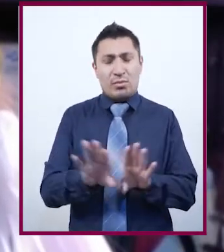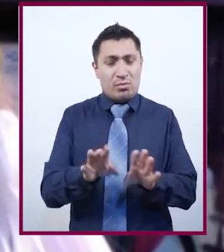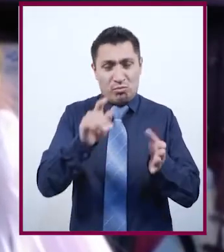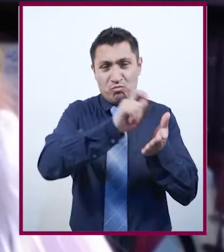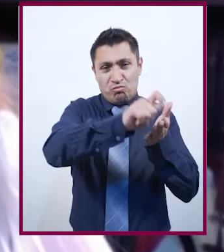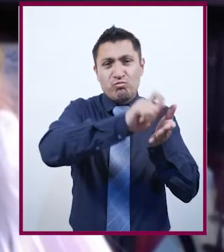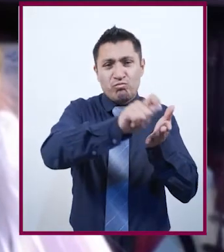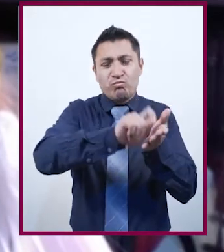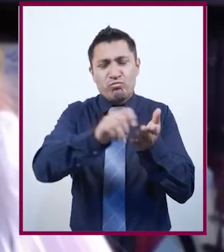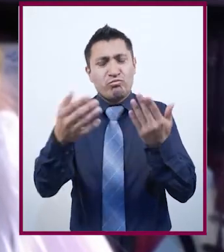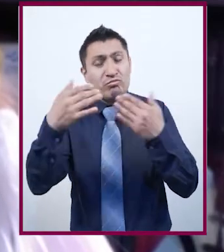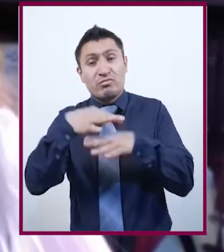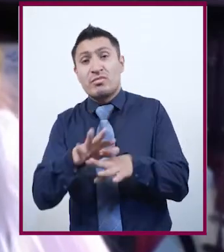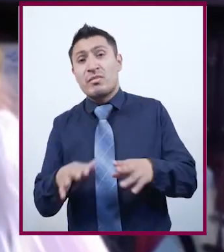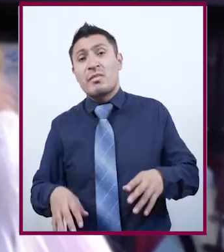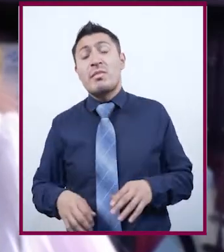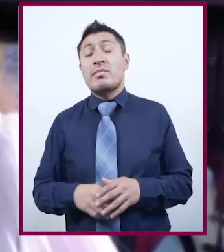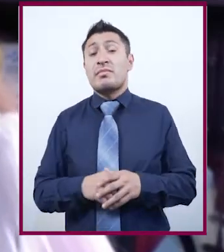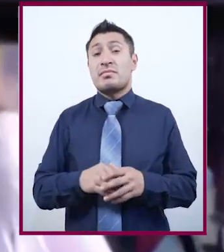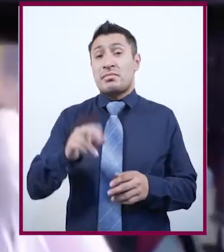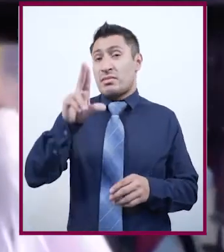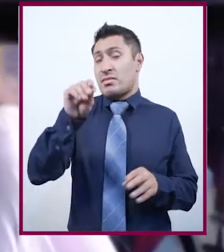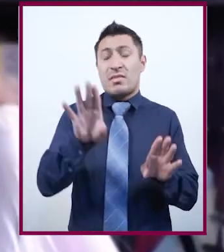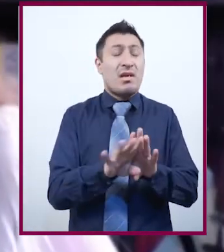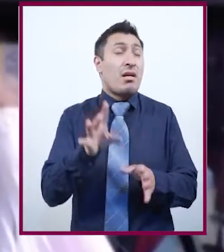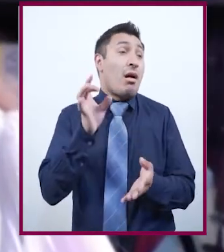relacionados, no solamente era